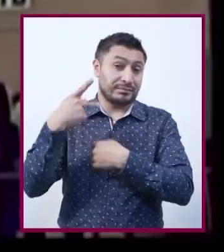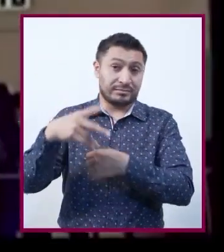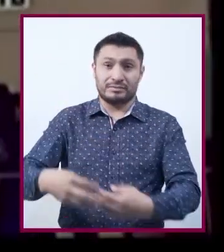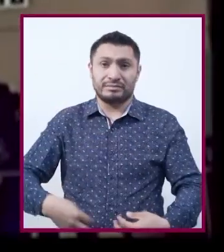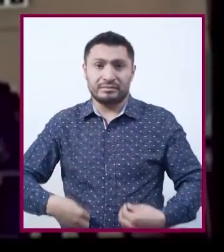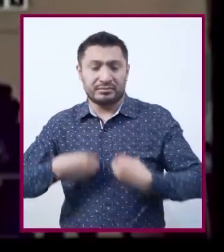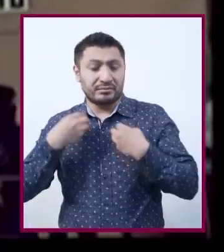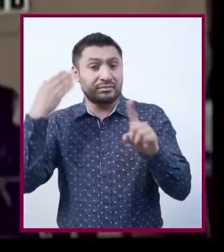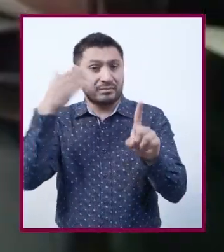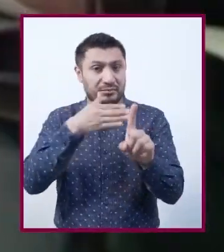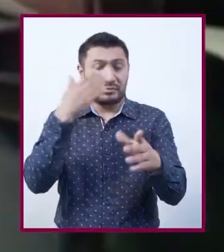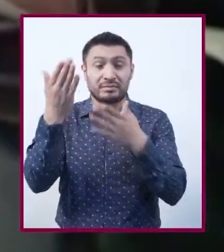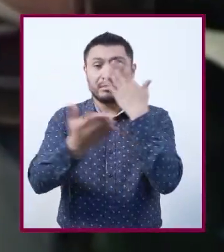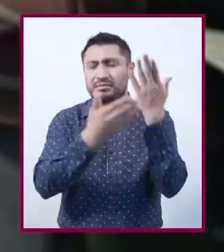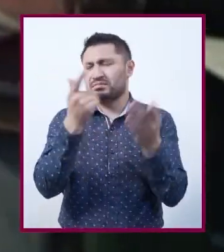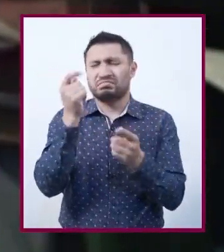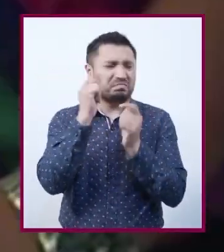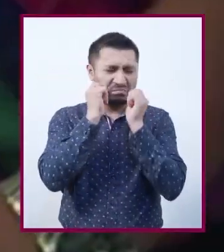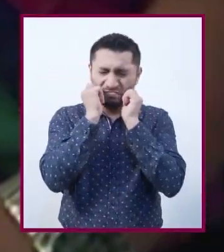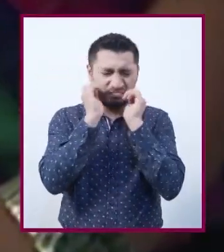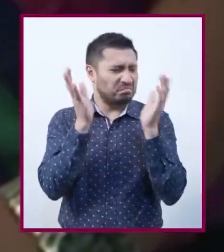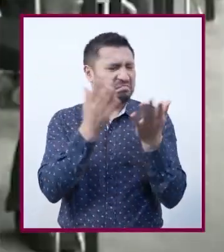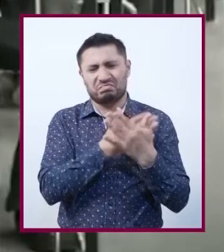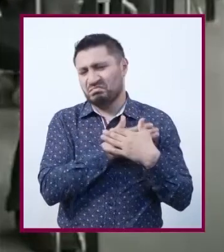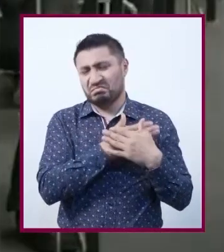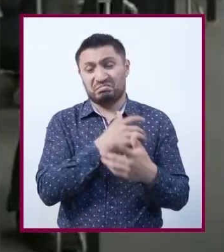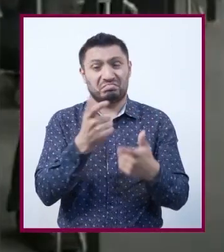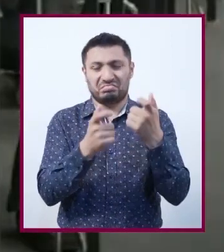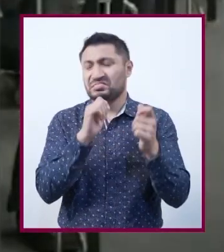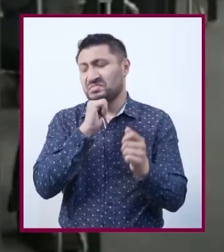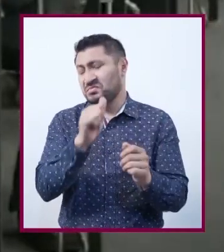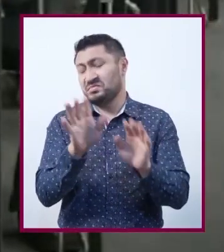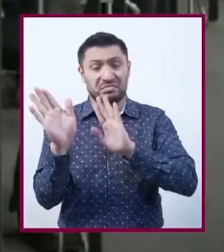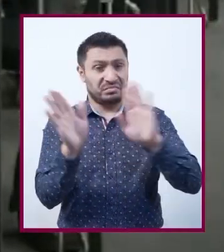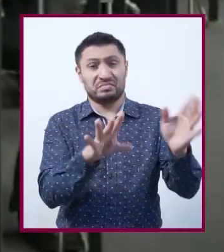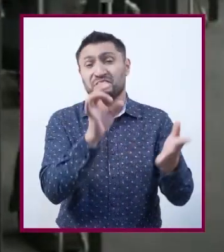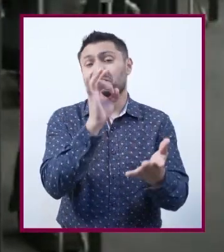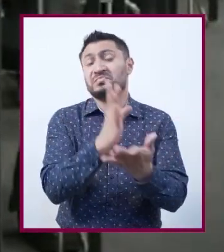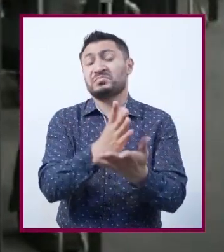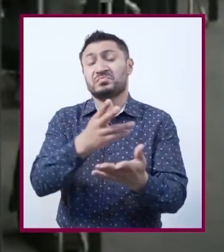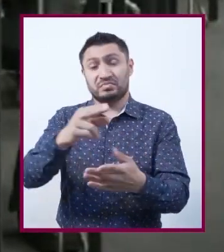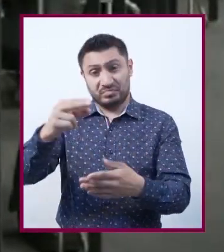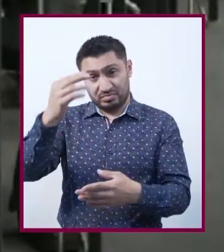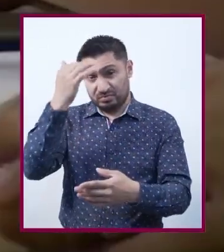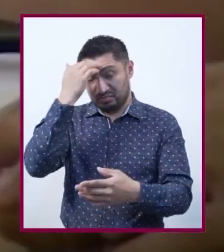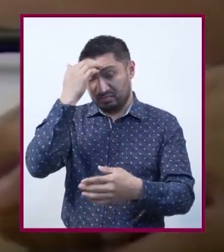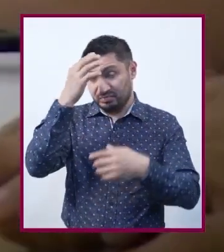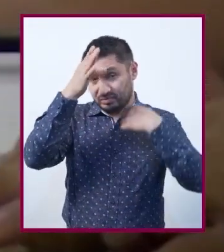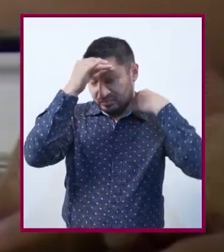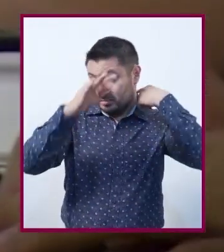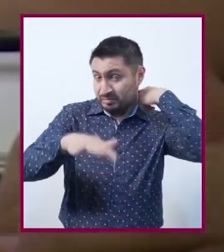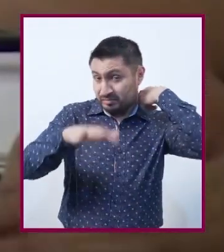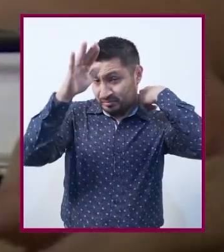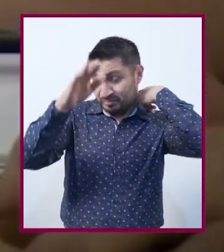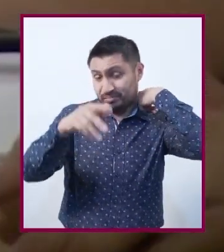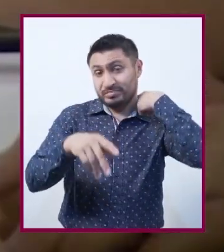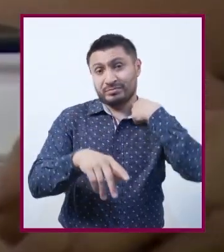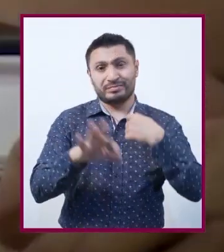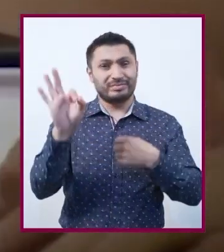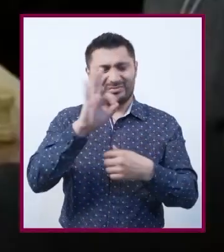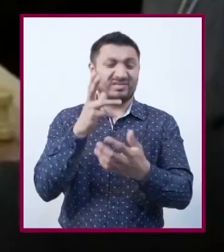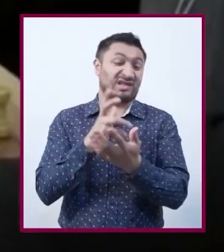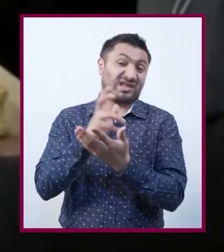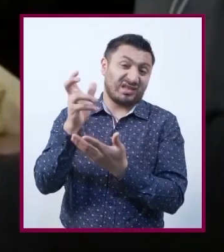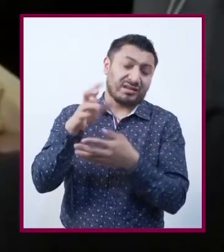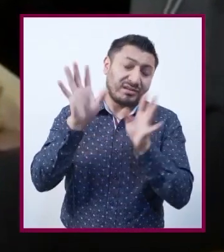centrada en los estudios. No le importaba el amor ni la riqueza, solo el conocimiento. De acuerdo, era un poco exagerado